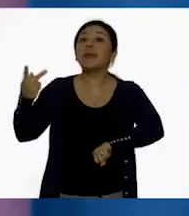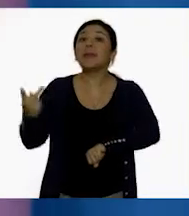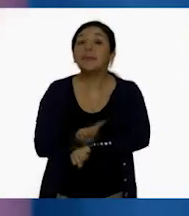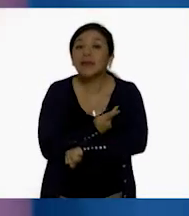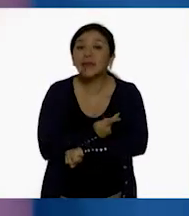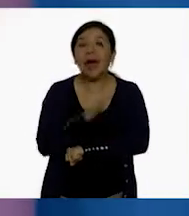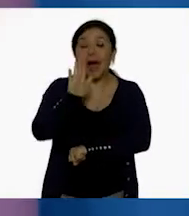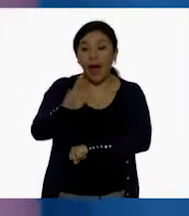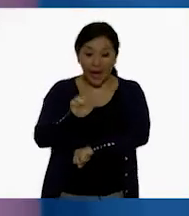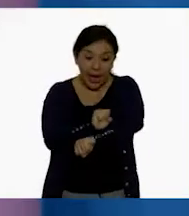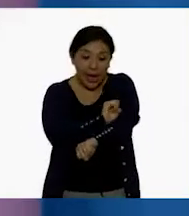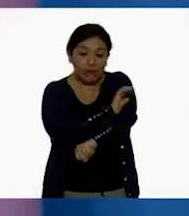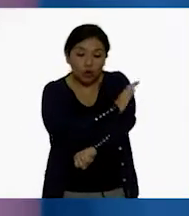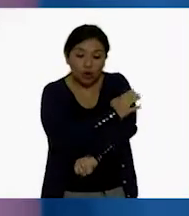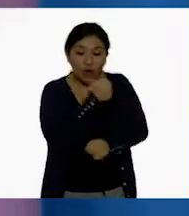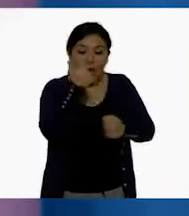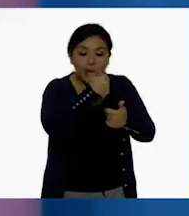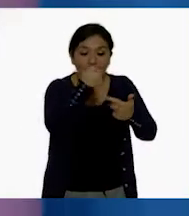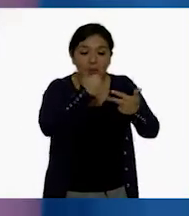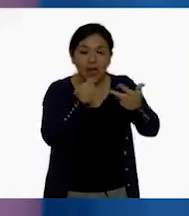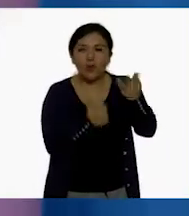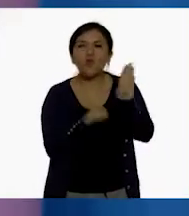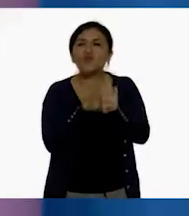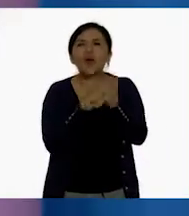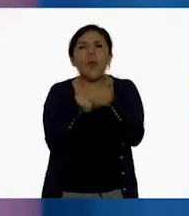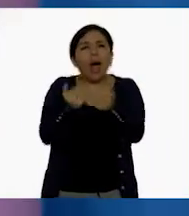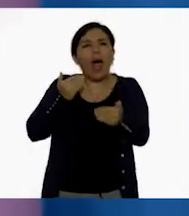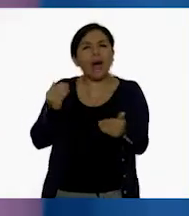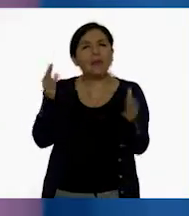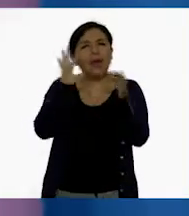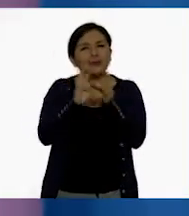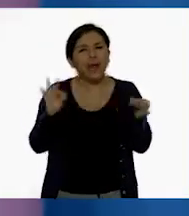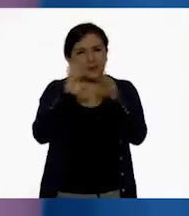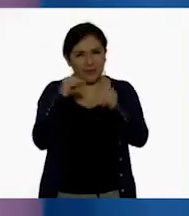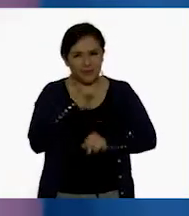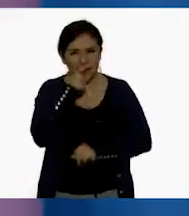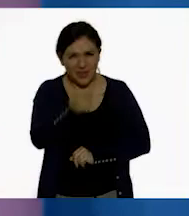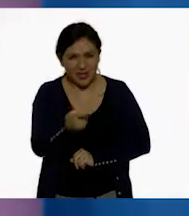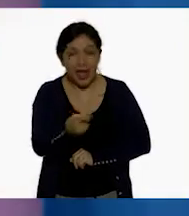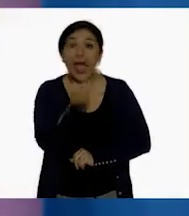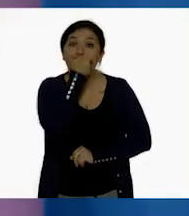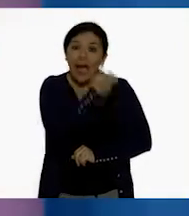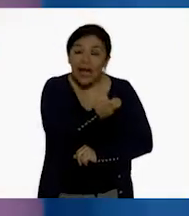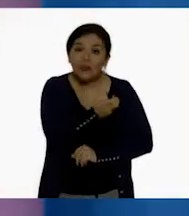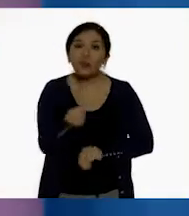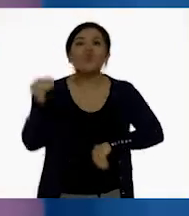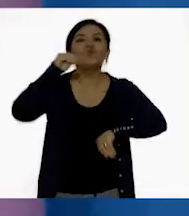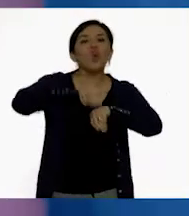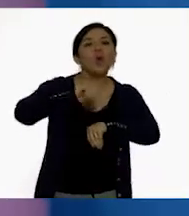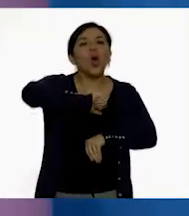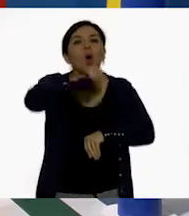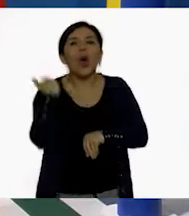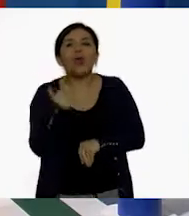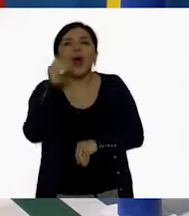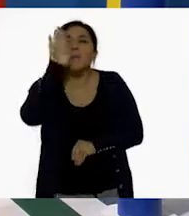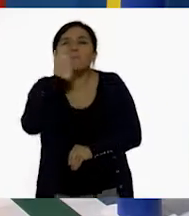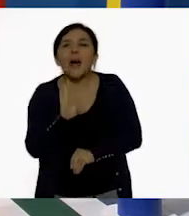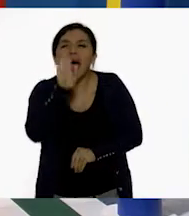cada una de las emociones básicas que vimos la clase pasada, pues con ellas se forman otras que se parecen